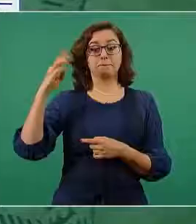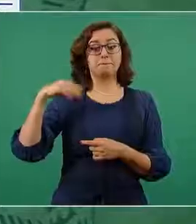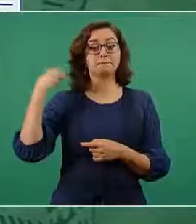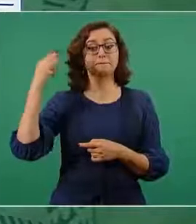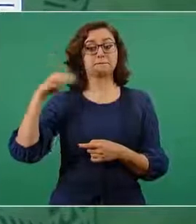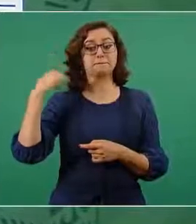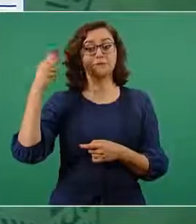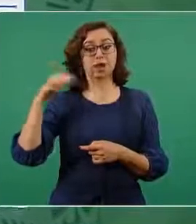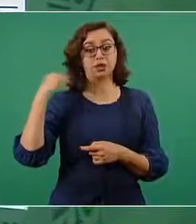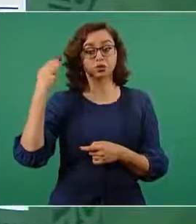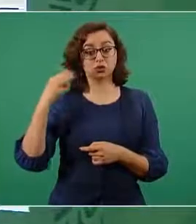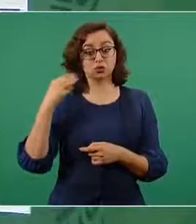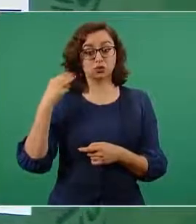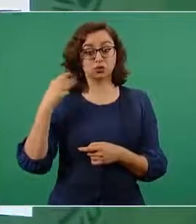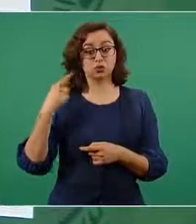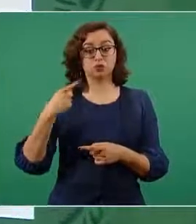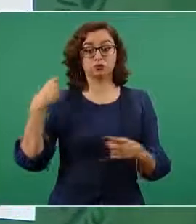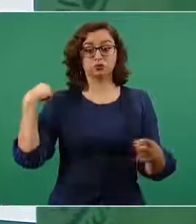volvamos